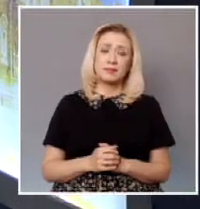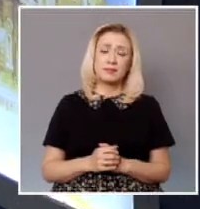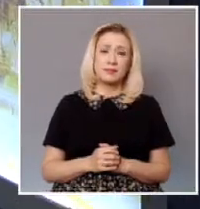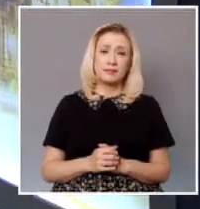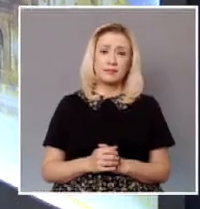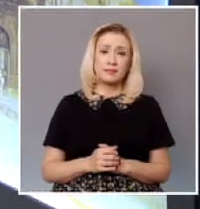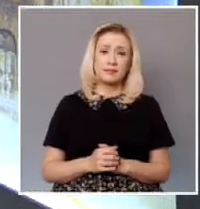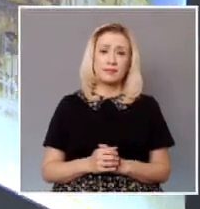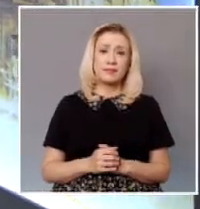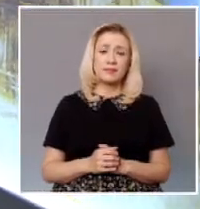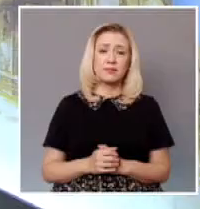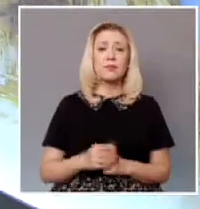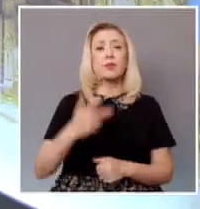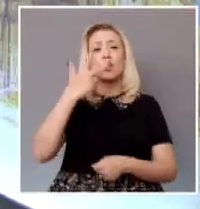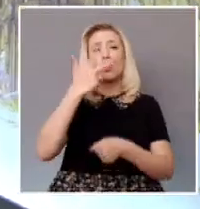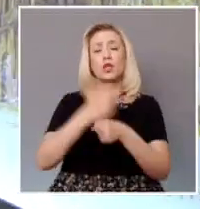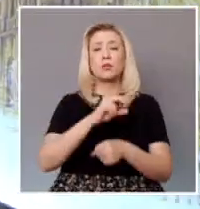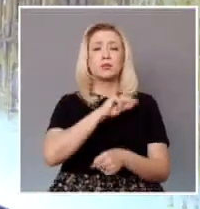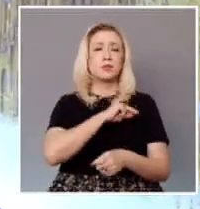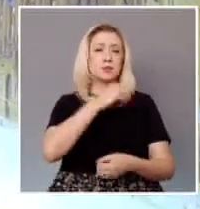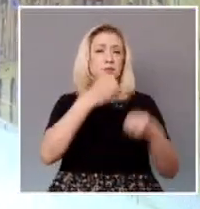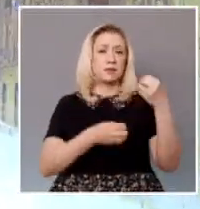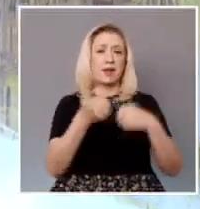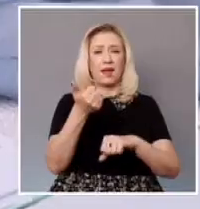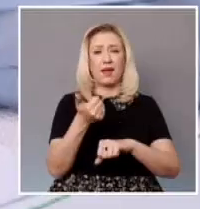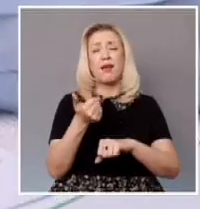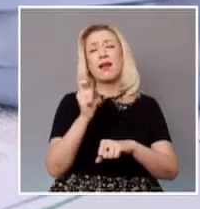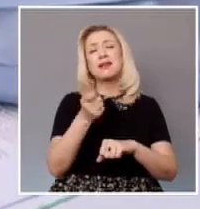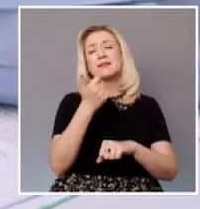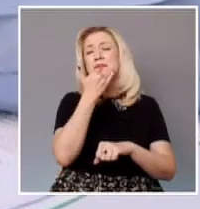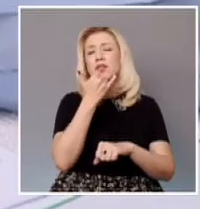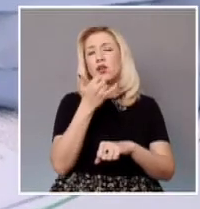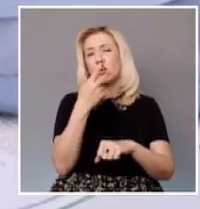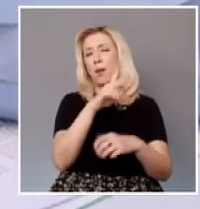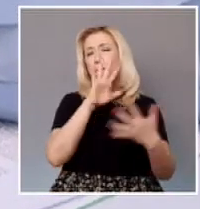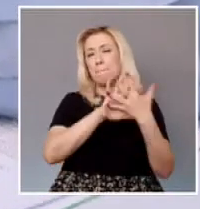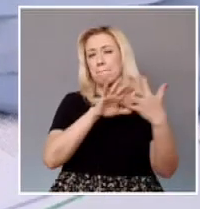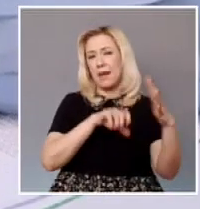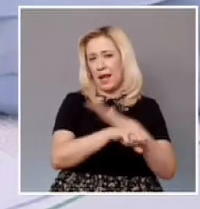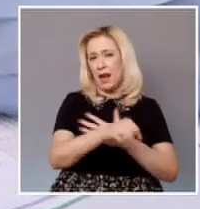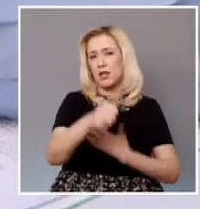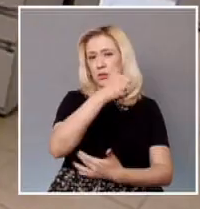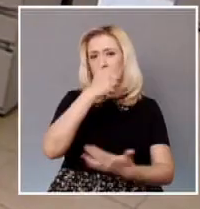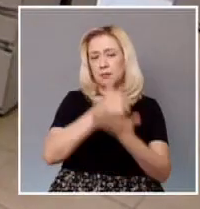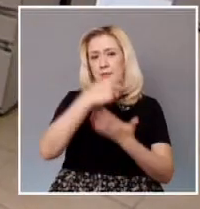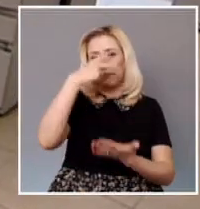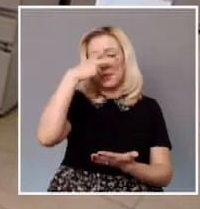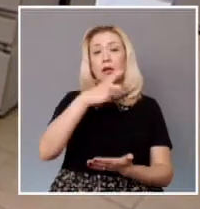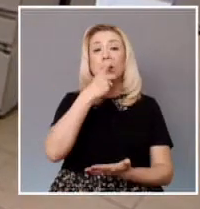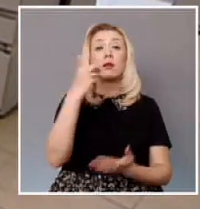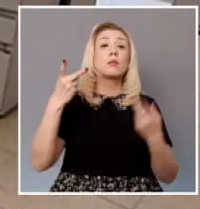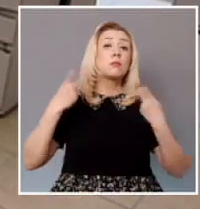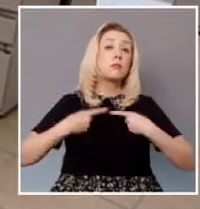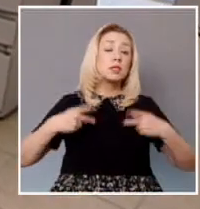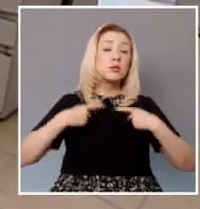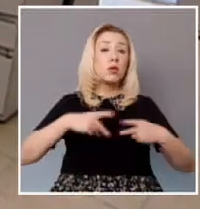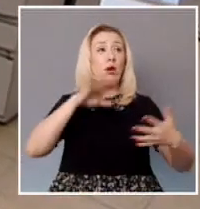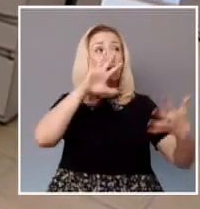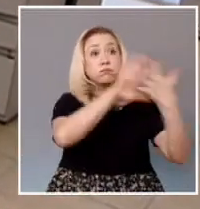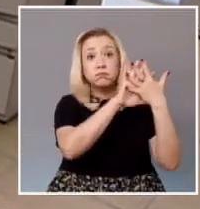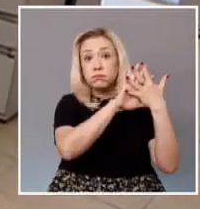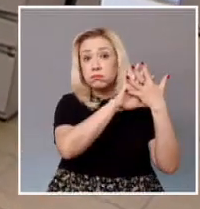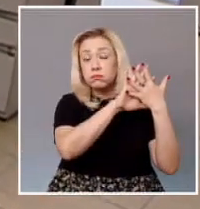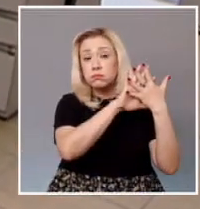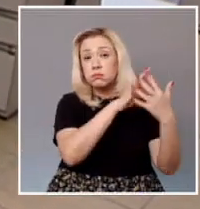El 8º Tribunal Colegiado en Materia Penal de la Ciudad de México determinó que las personas bajo proceso penal no deben ser exhibidas en